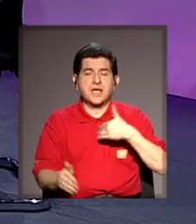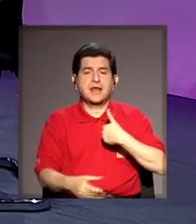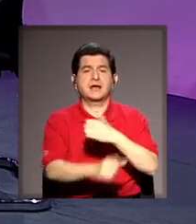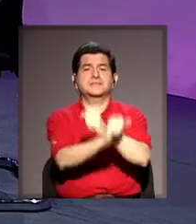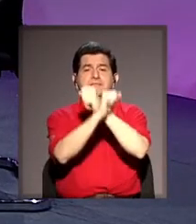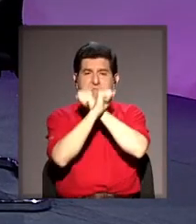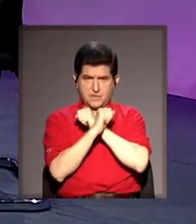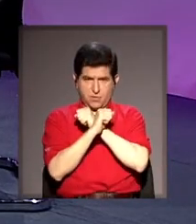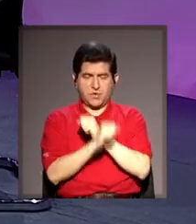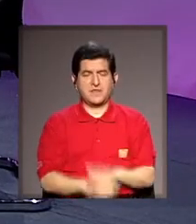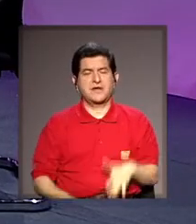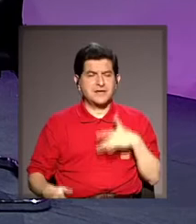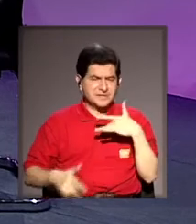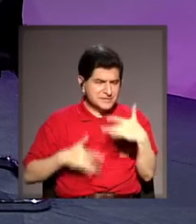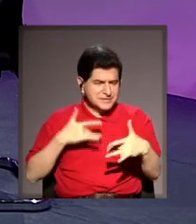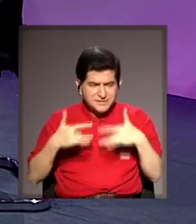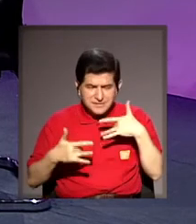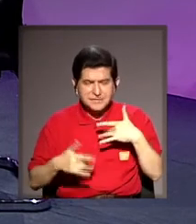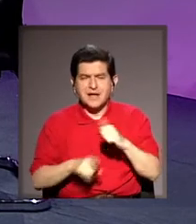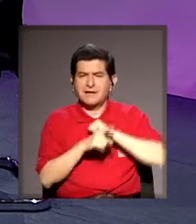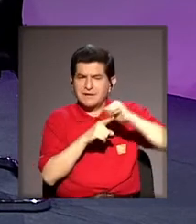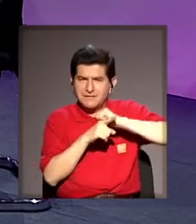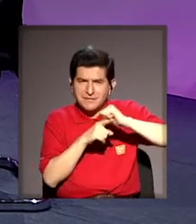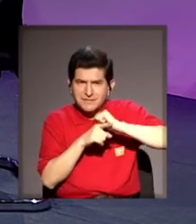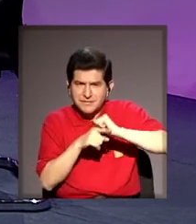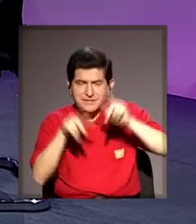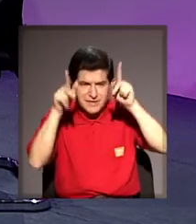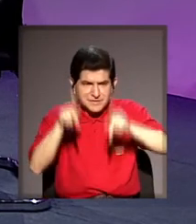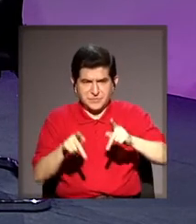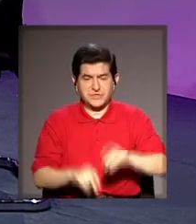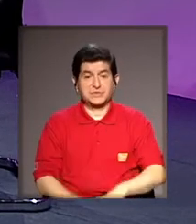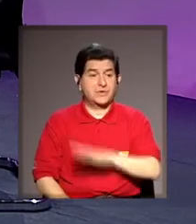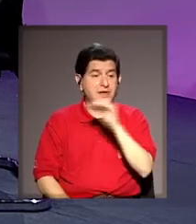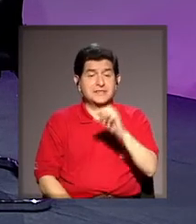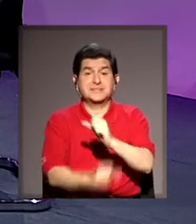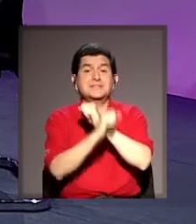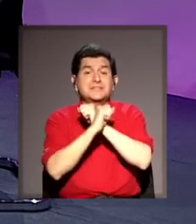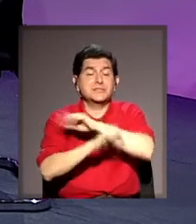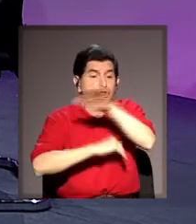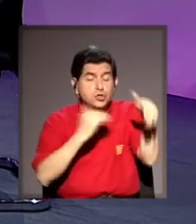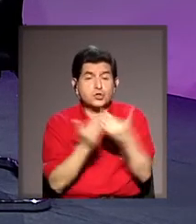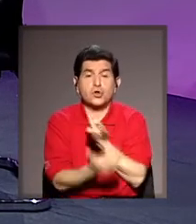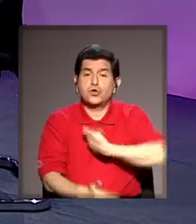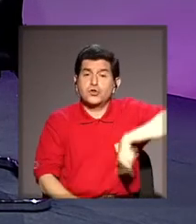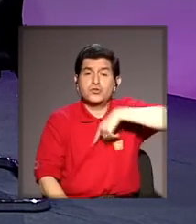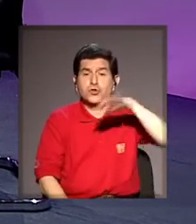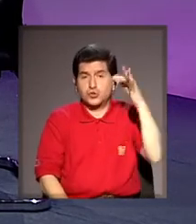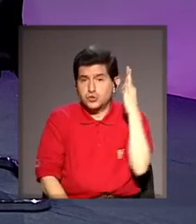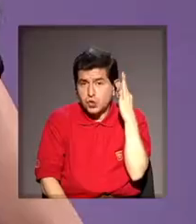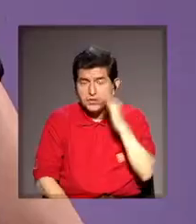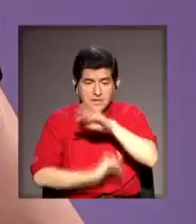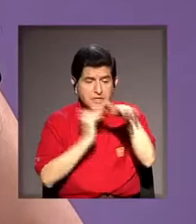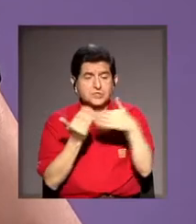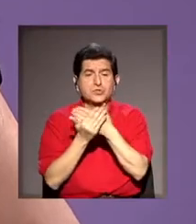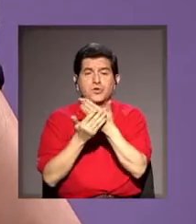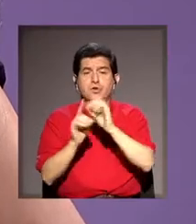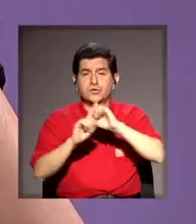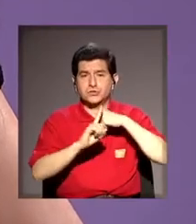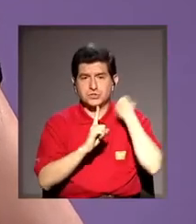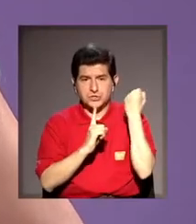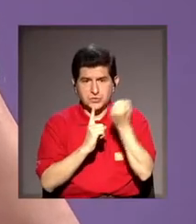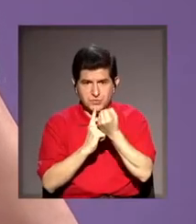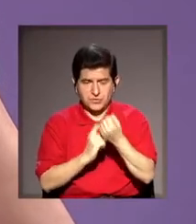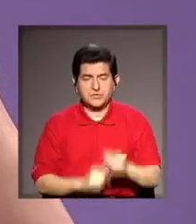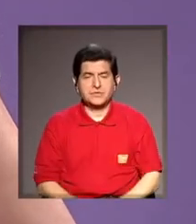garantizar la sensibilización la capacitación de su personal y tienen que garantizar que todos nosotros y que toda la ciudadanía se